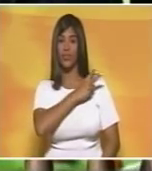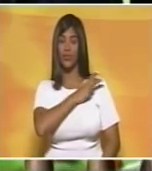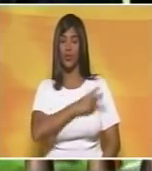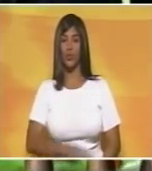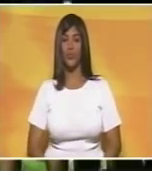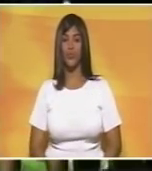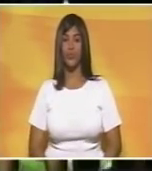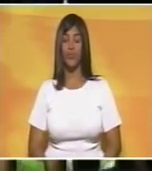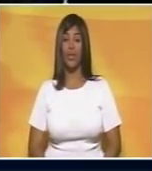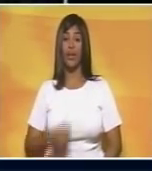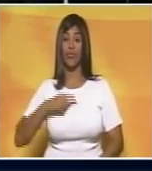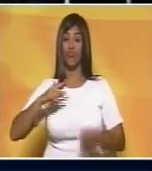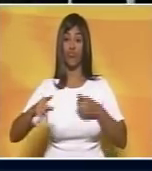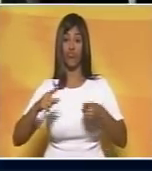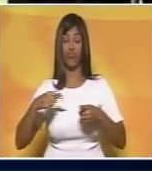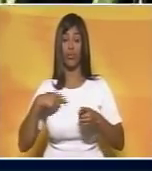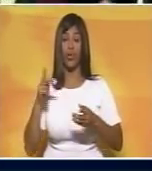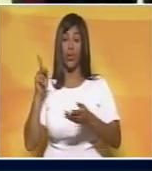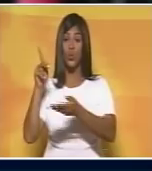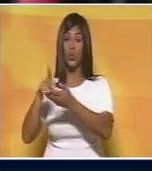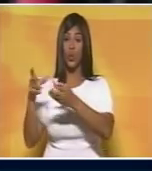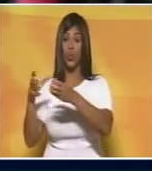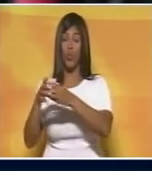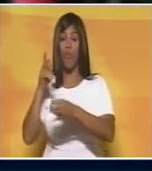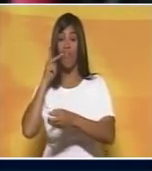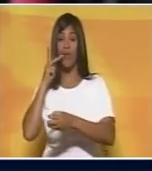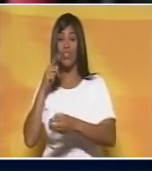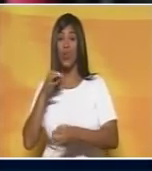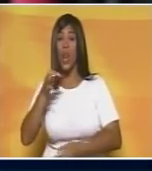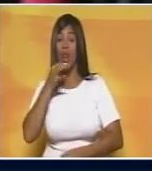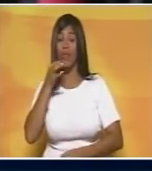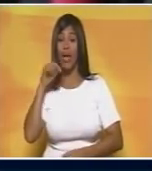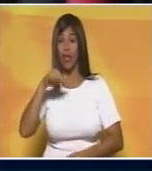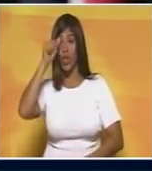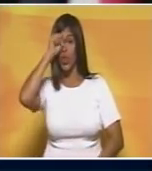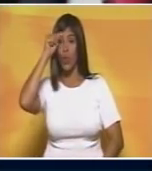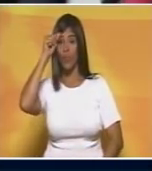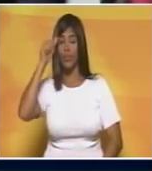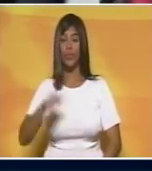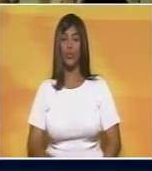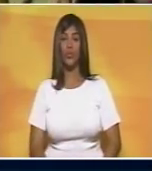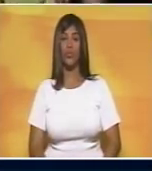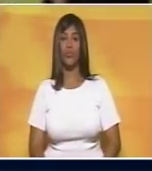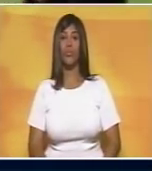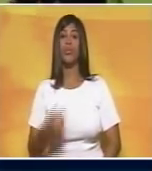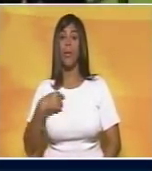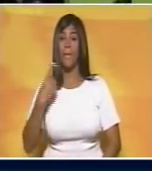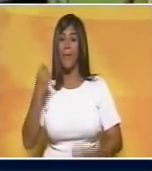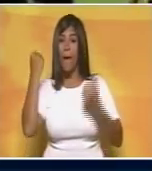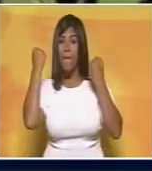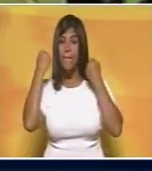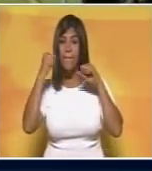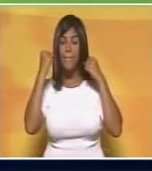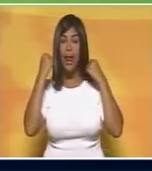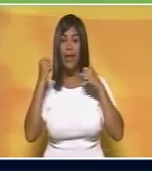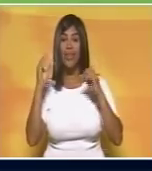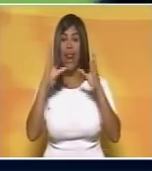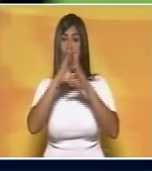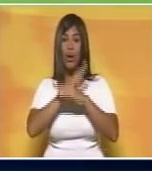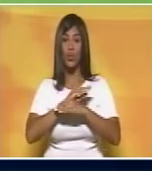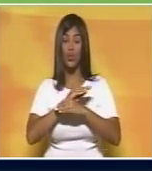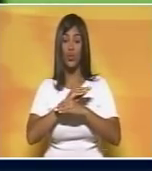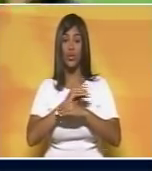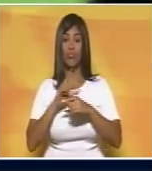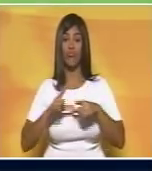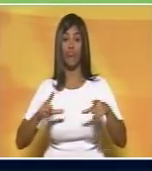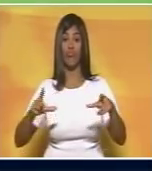Los dirigidos por Rafael Dudamel llegaron a la ciudad nordestina en horas de la tarde de este domingo y llevaron a cabo su primer entrenamiento en horas de la noche en el